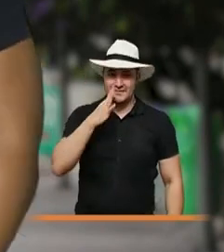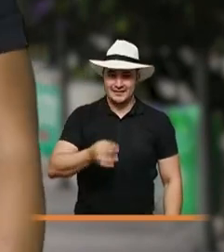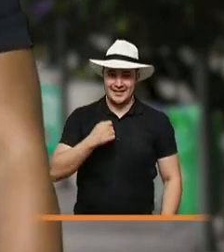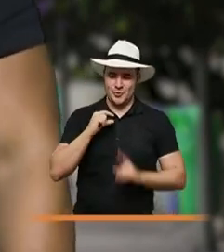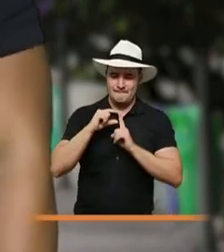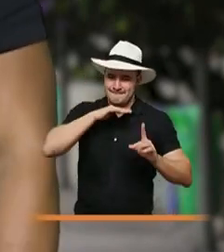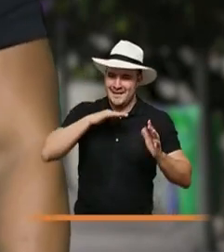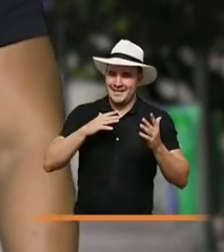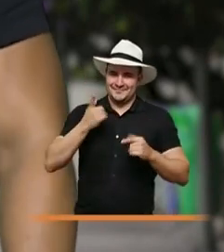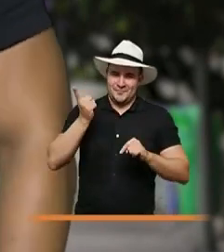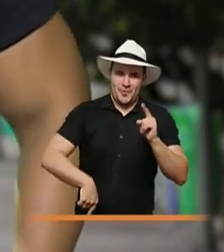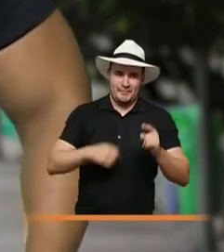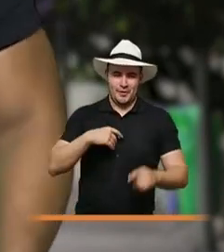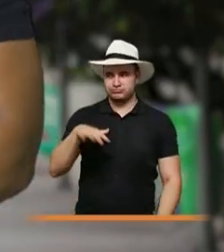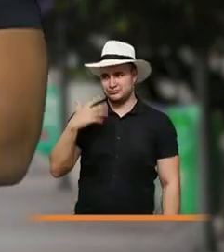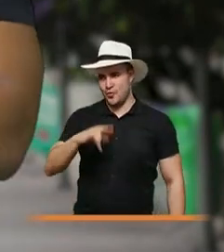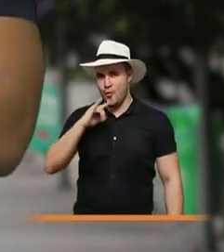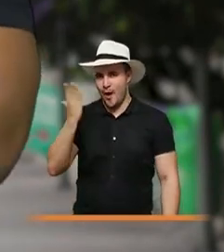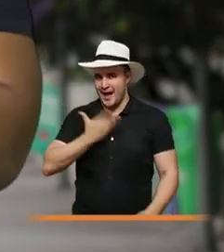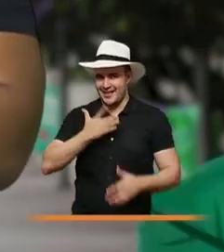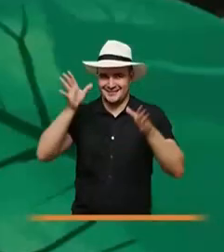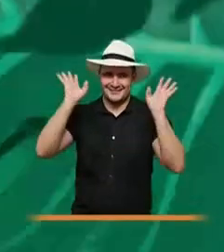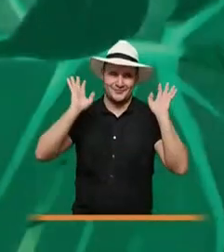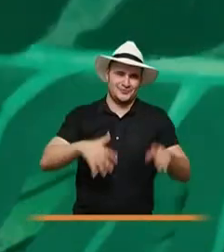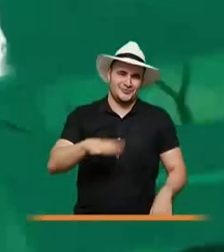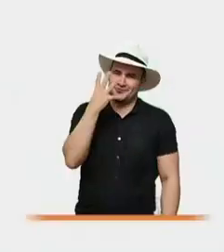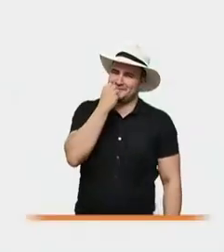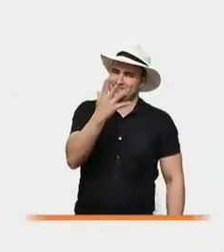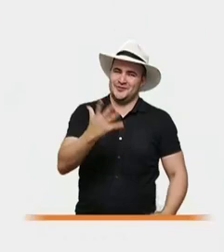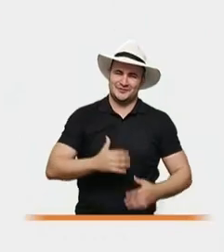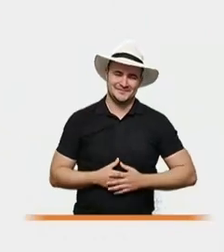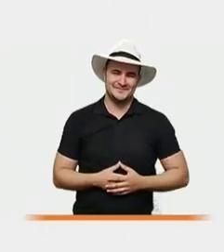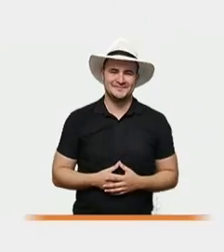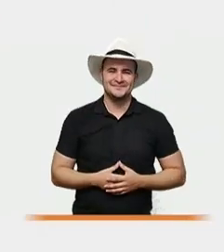palabra acá pero hay buen madrid la belleza